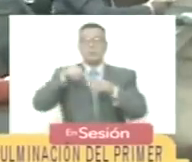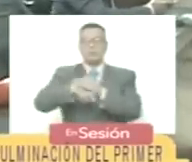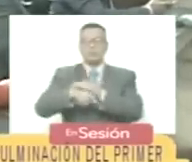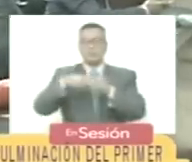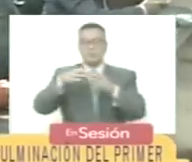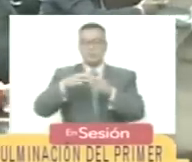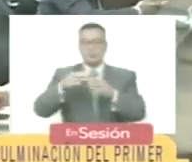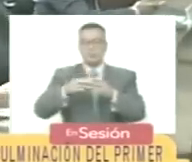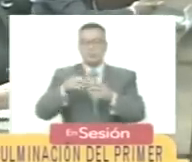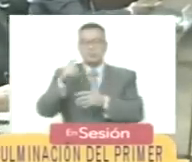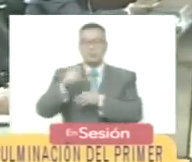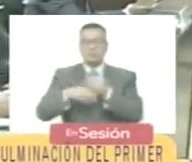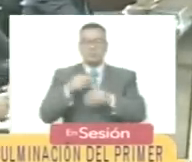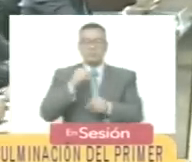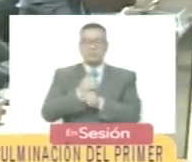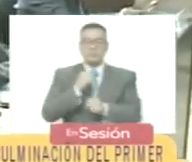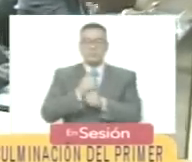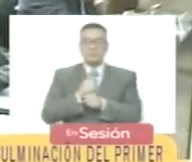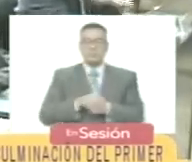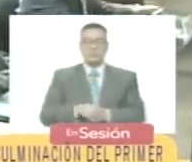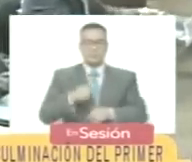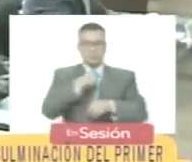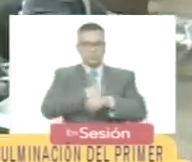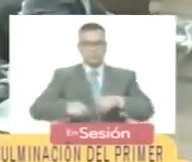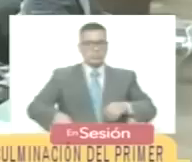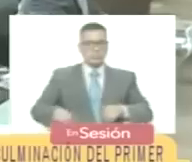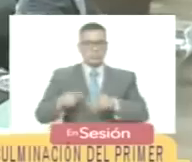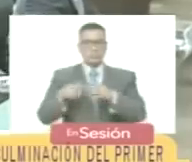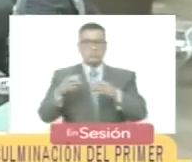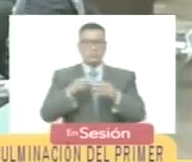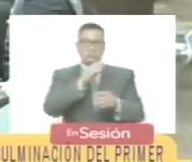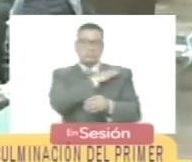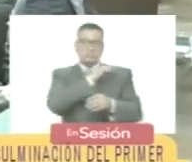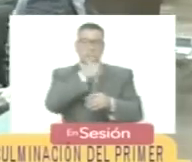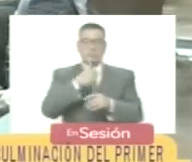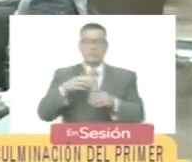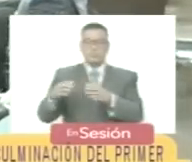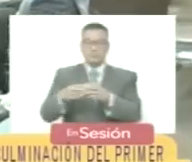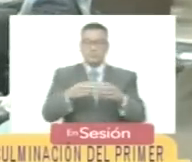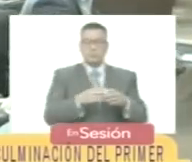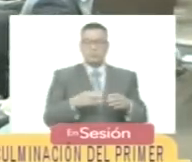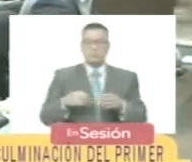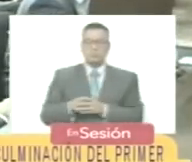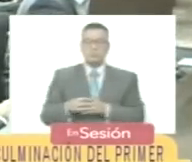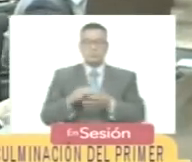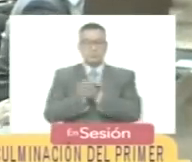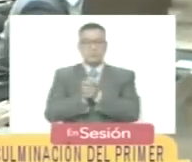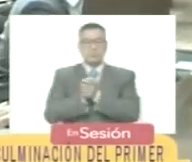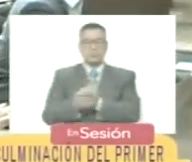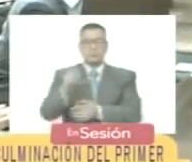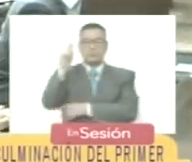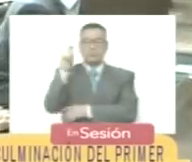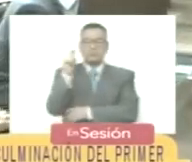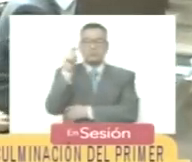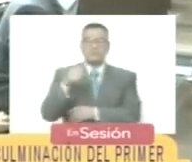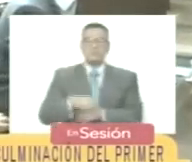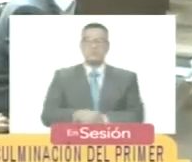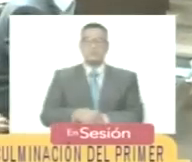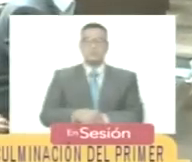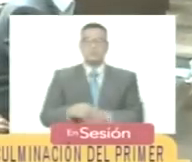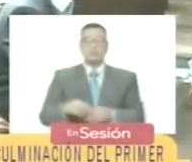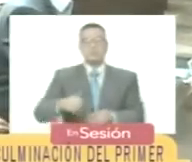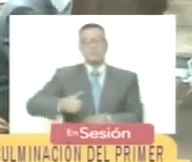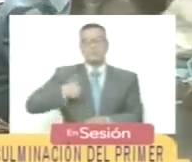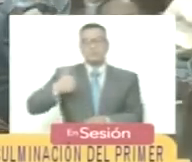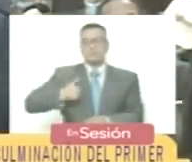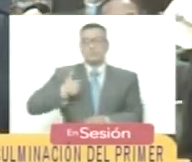de nuestras atribuciones como presidente y junta directiva de los grupos de amistad parlamentaria,